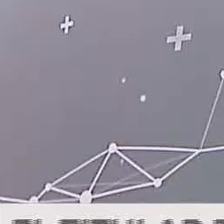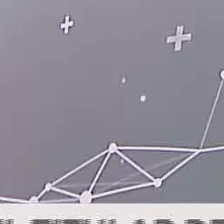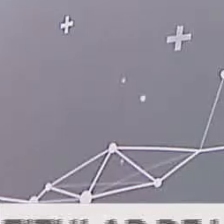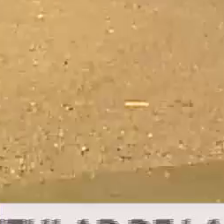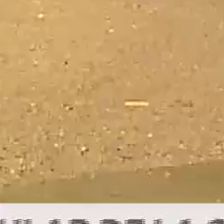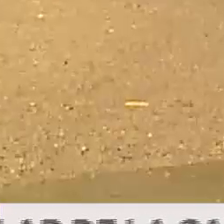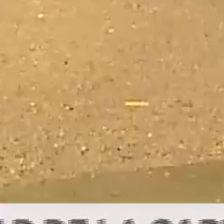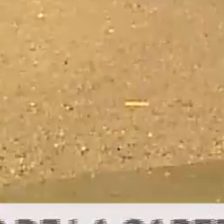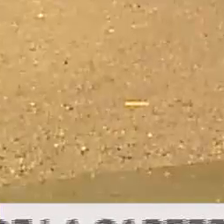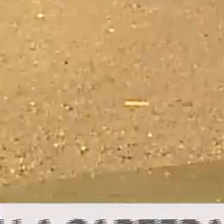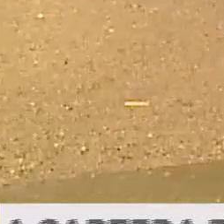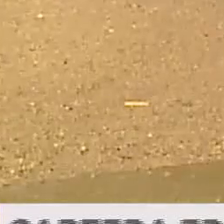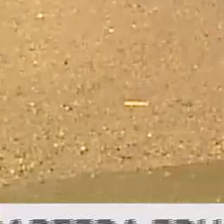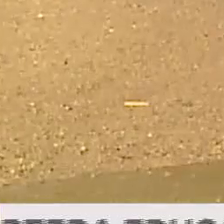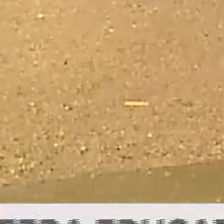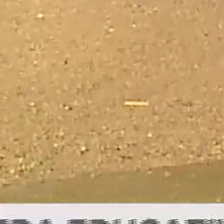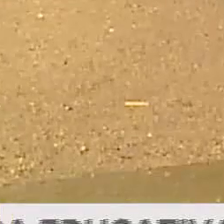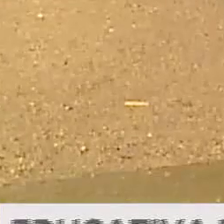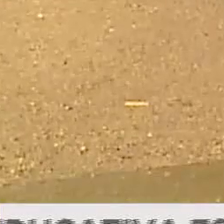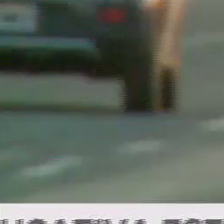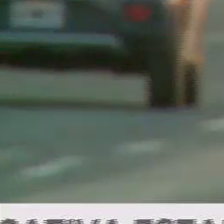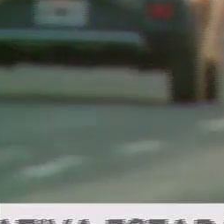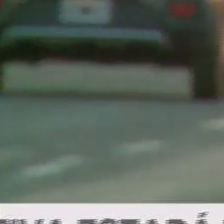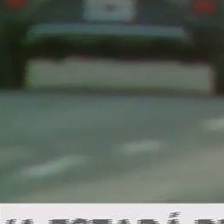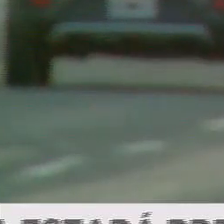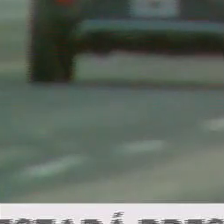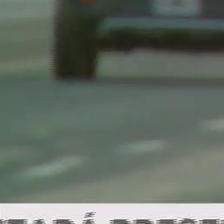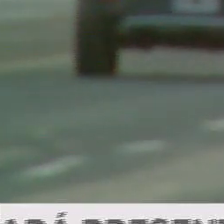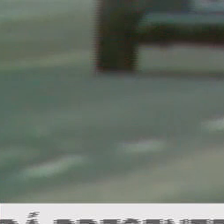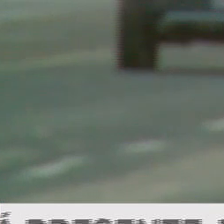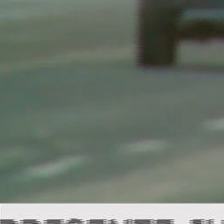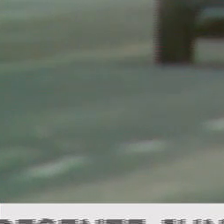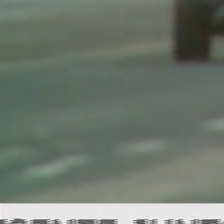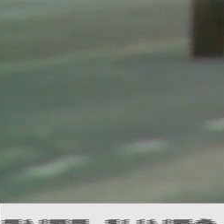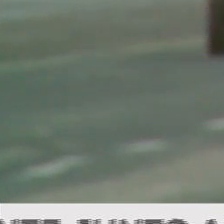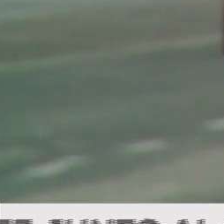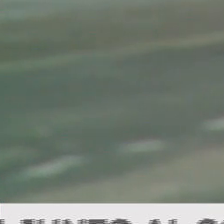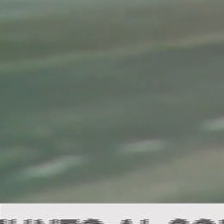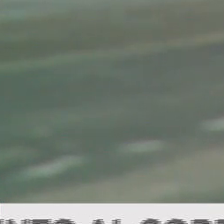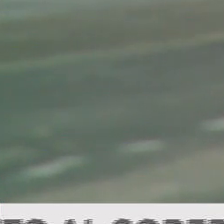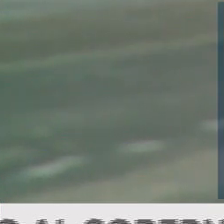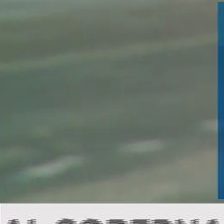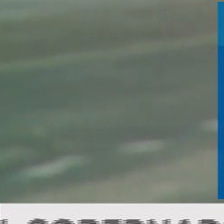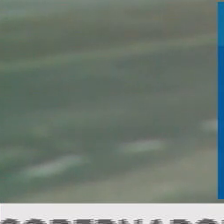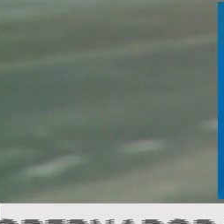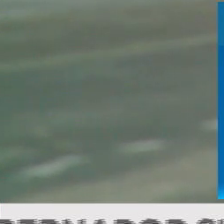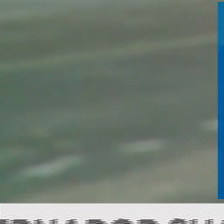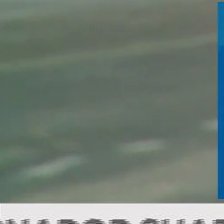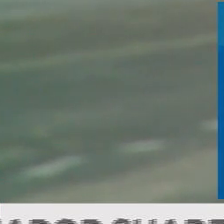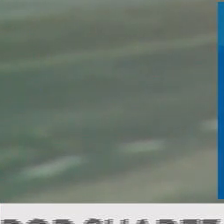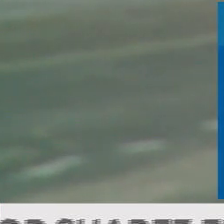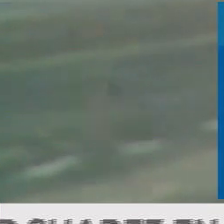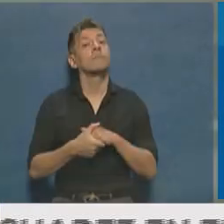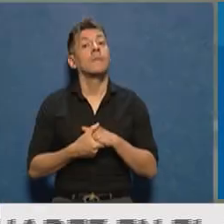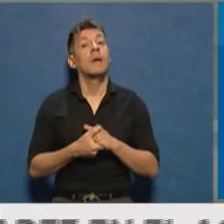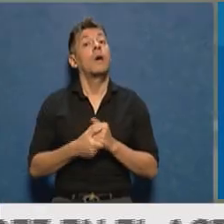Ocurrió en la Ruta 40, en el acceso norte, allí frente al ingreso al aeropuerto, en las inmediaciones de esa zona de Las Heras. Mario, fue hoy,